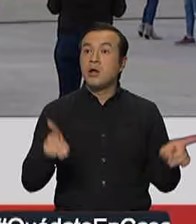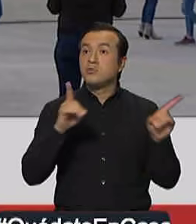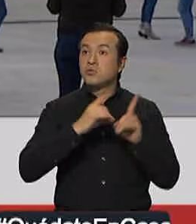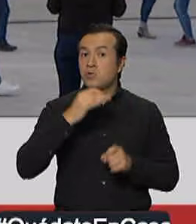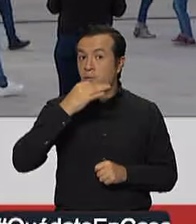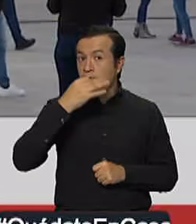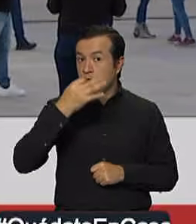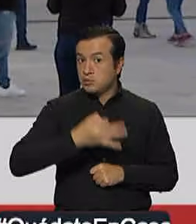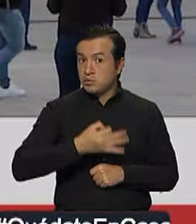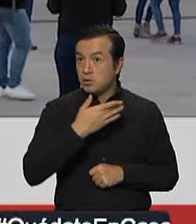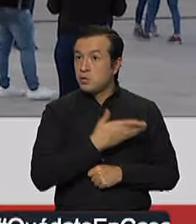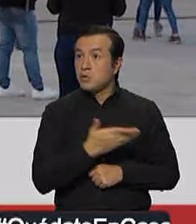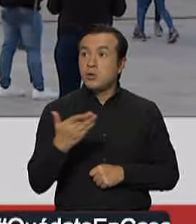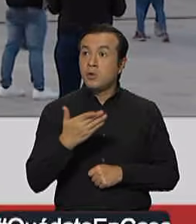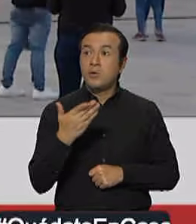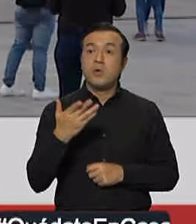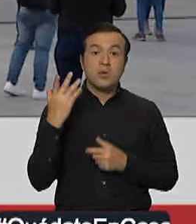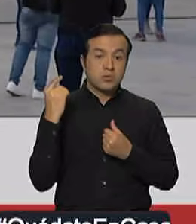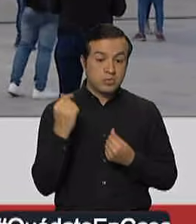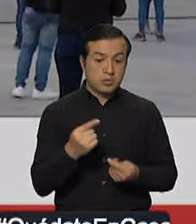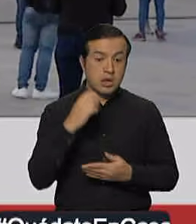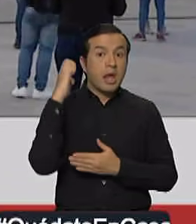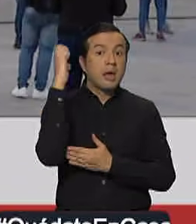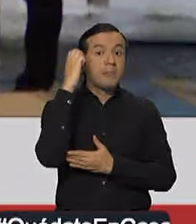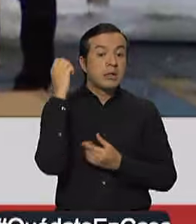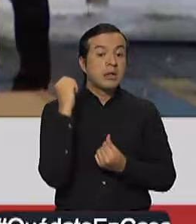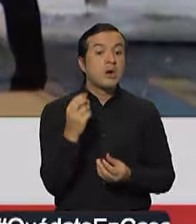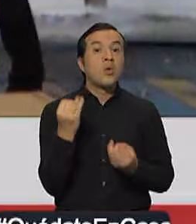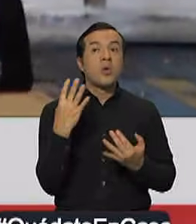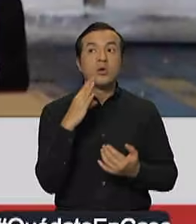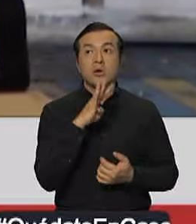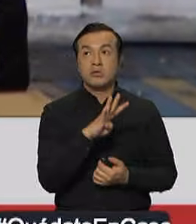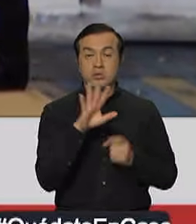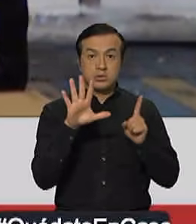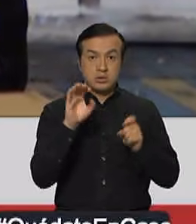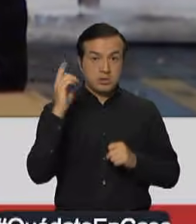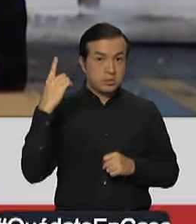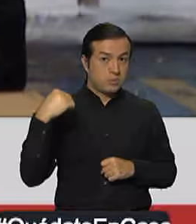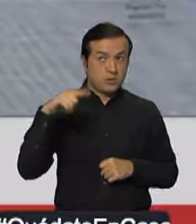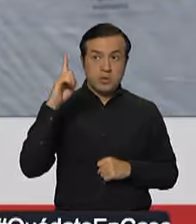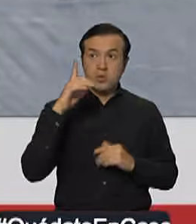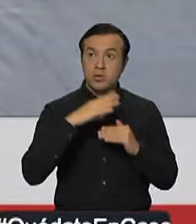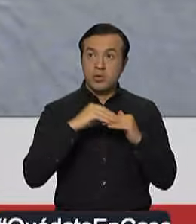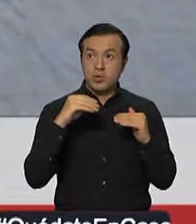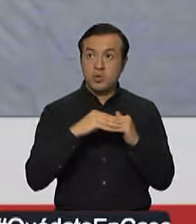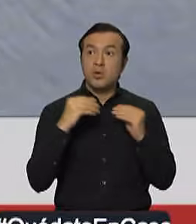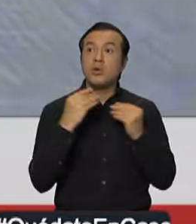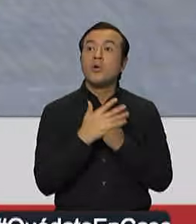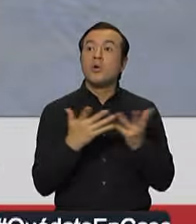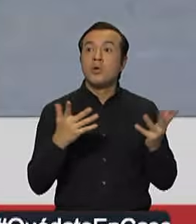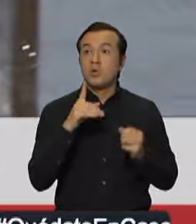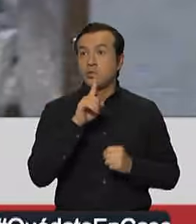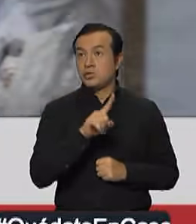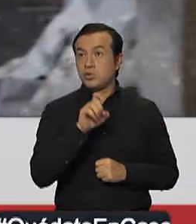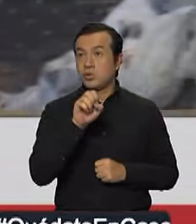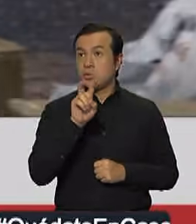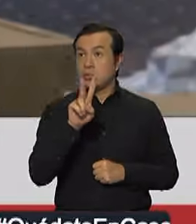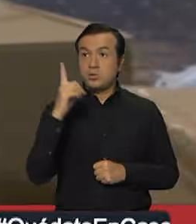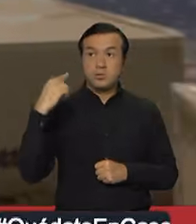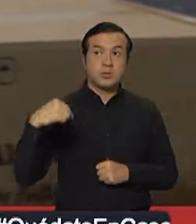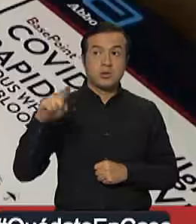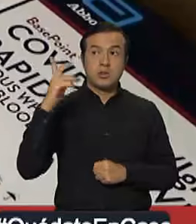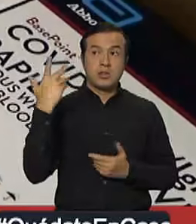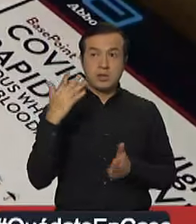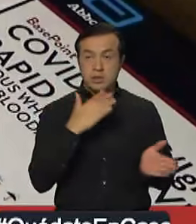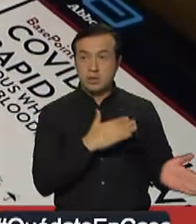oficiales, el régimen ha inyectado durante esta emergencia sanitaria 460 millones de dólares, de los cuales 102 millones se han